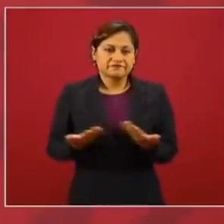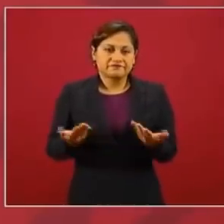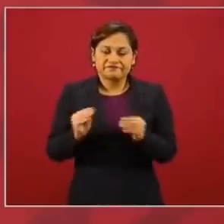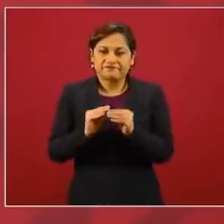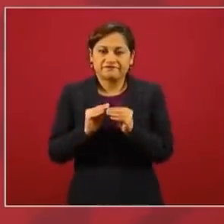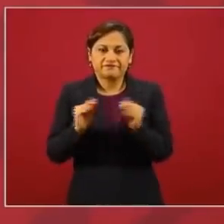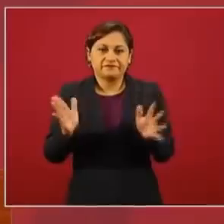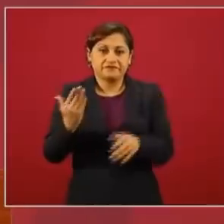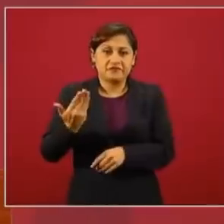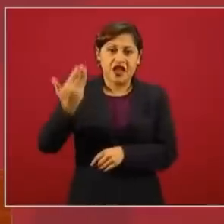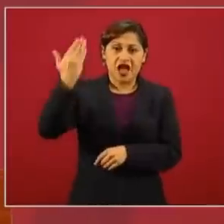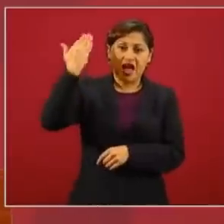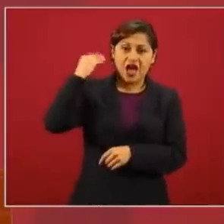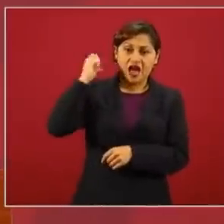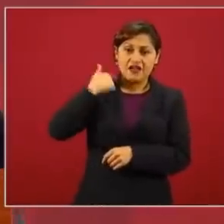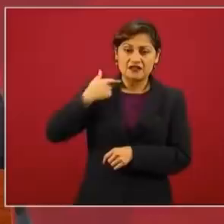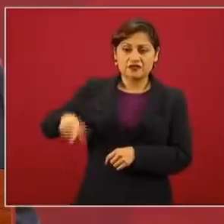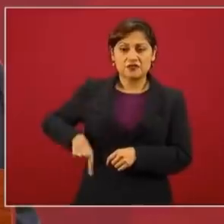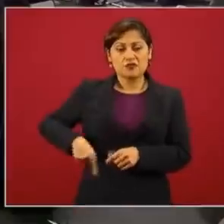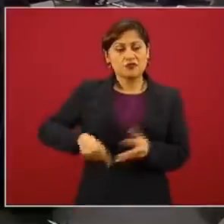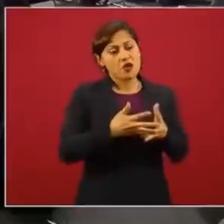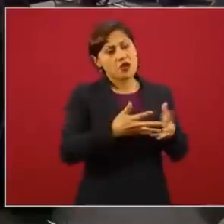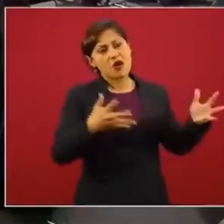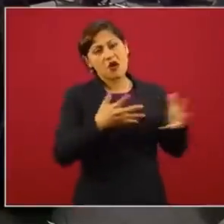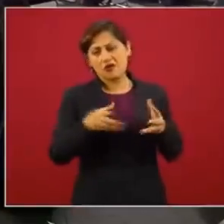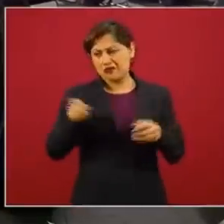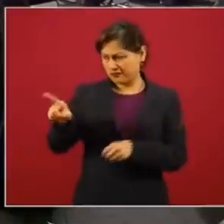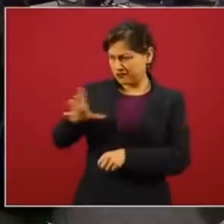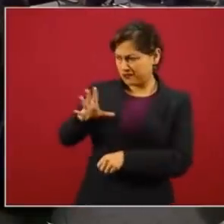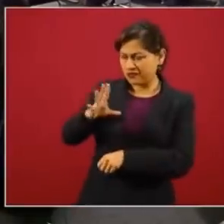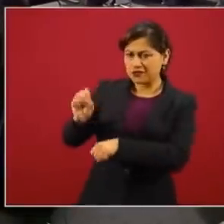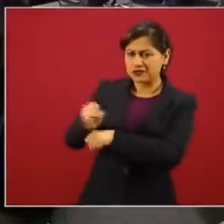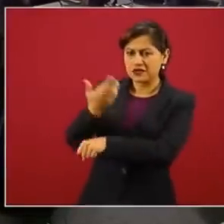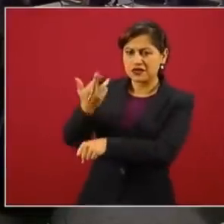amplísimo. Aquí está el secretario de Hacienda. ¿Cuántos fideicomisos?